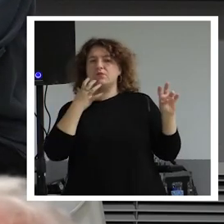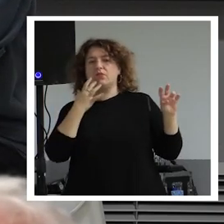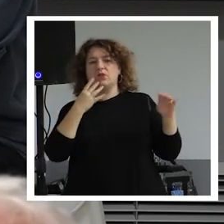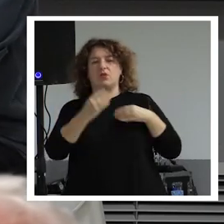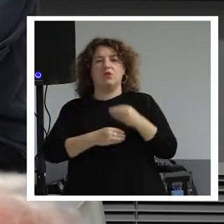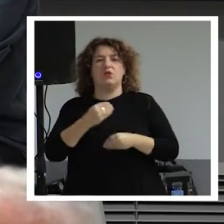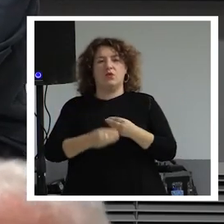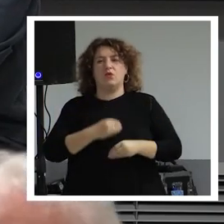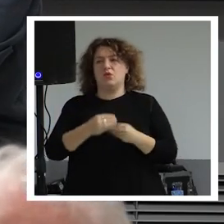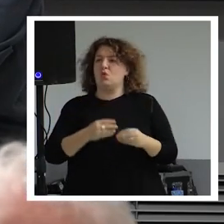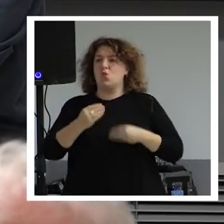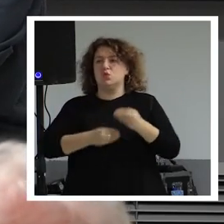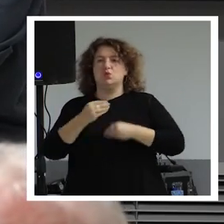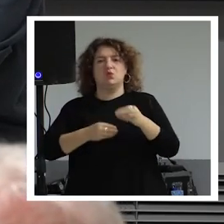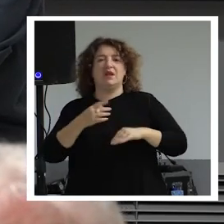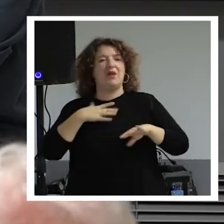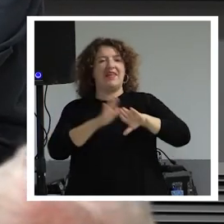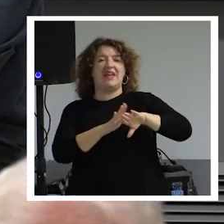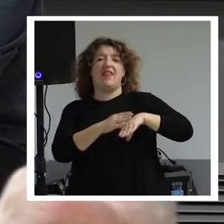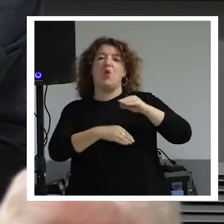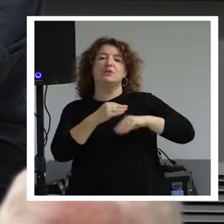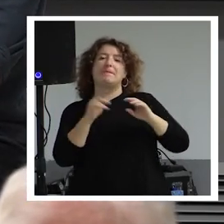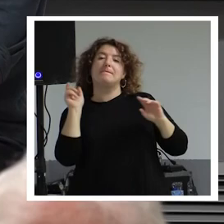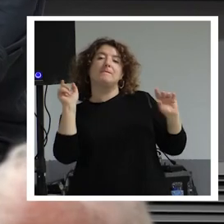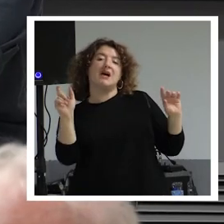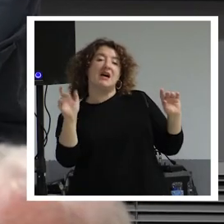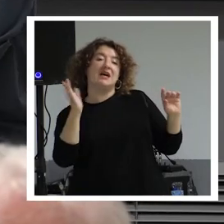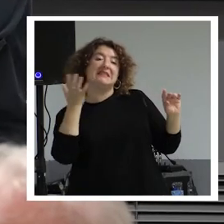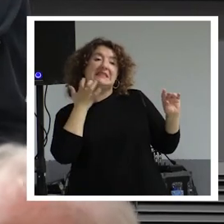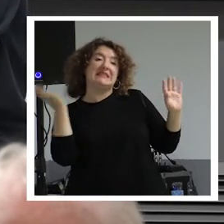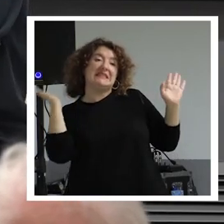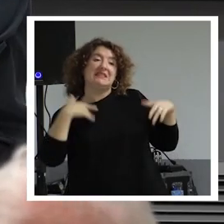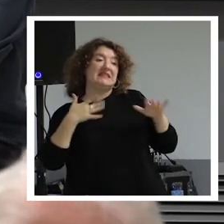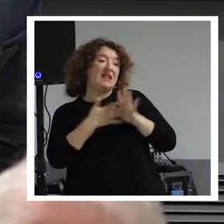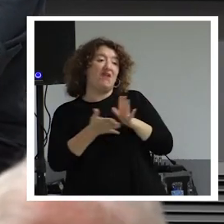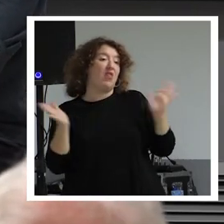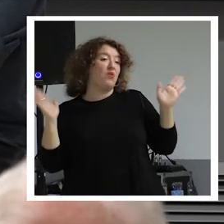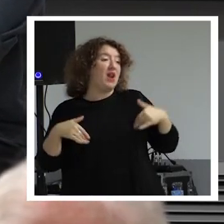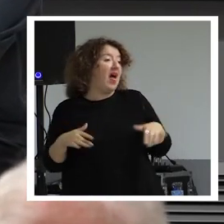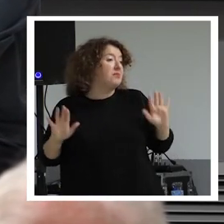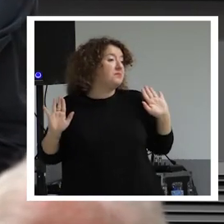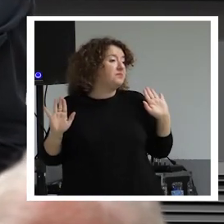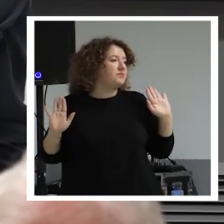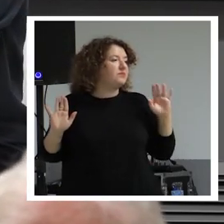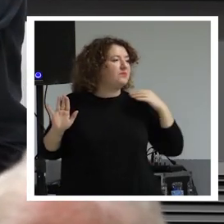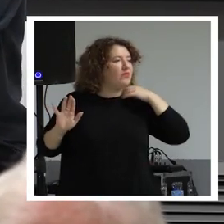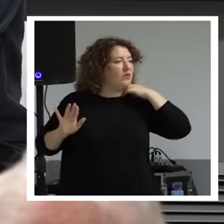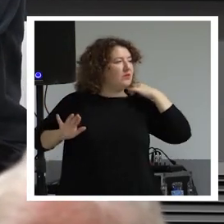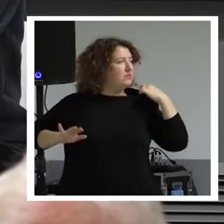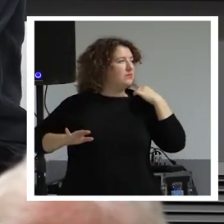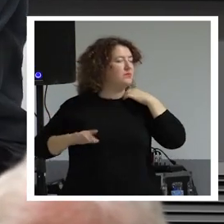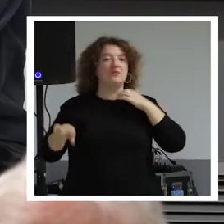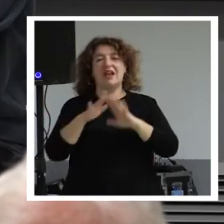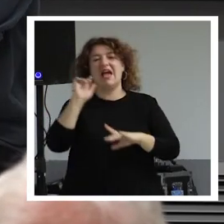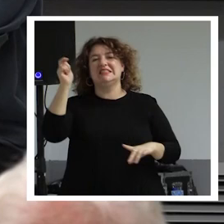falta de territorio o la falta de trabajo territorial o hagamos lo que hagamos Hay que hacerlo con los territorios se estaba convirtiendo en un comodín